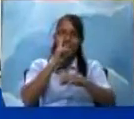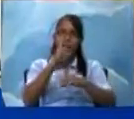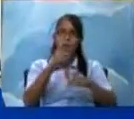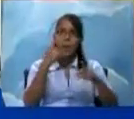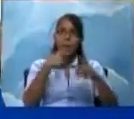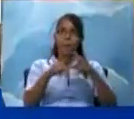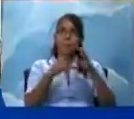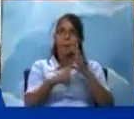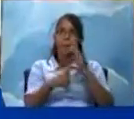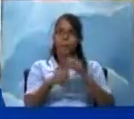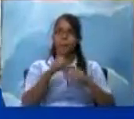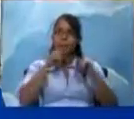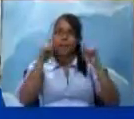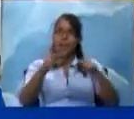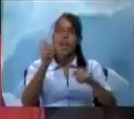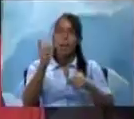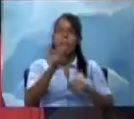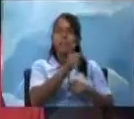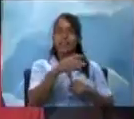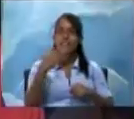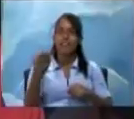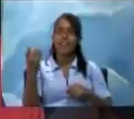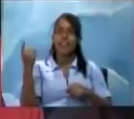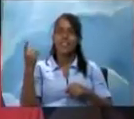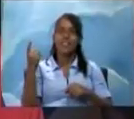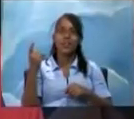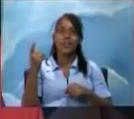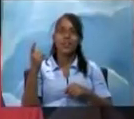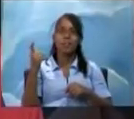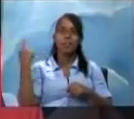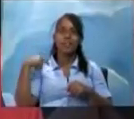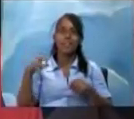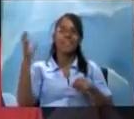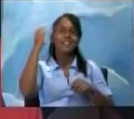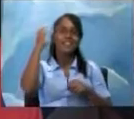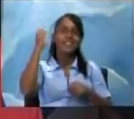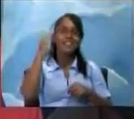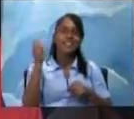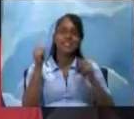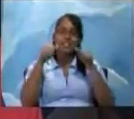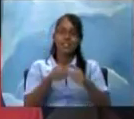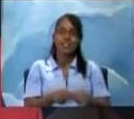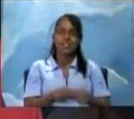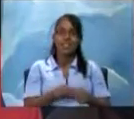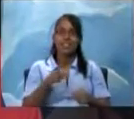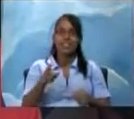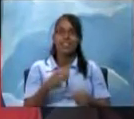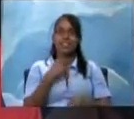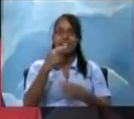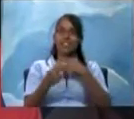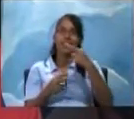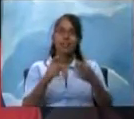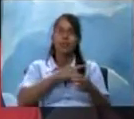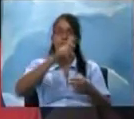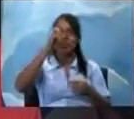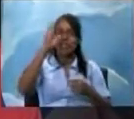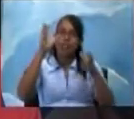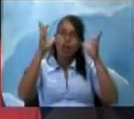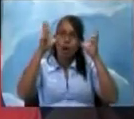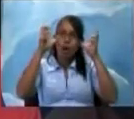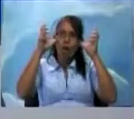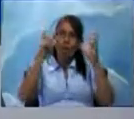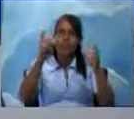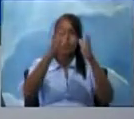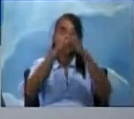mirando otras cosas, hay personas que tienen la radio fija en la voz de Dios,